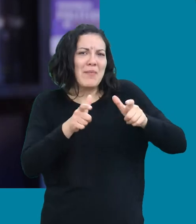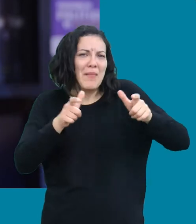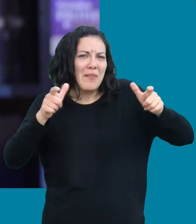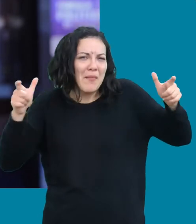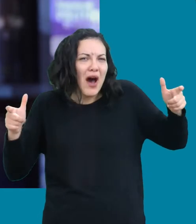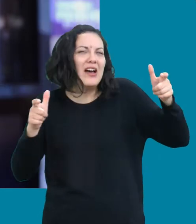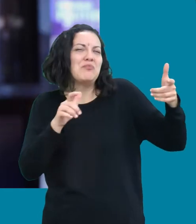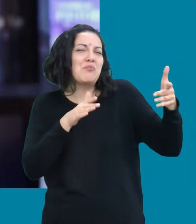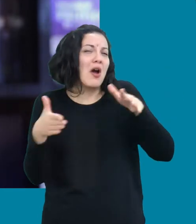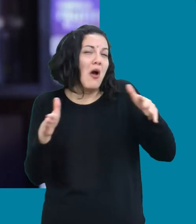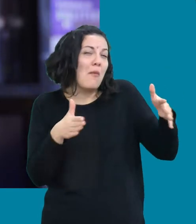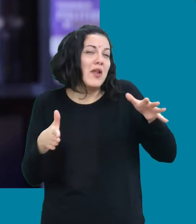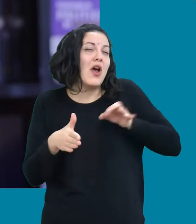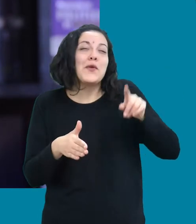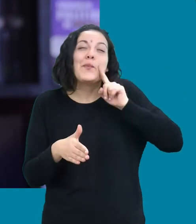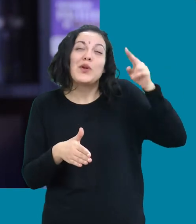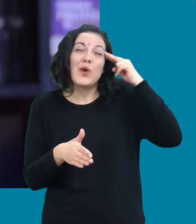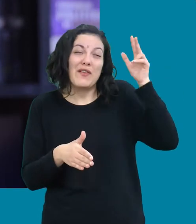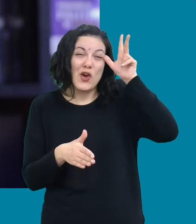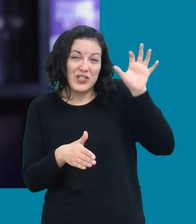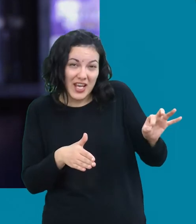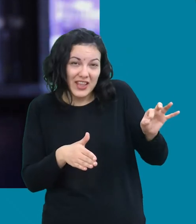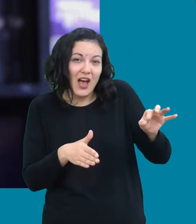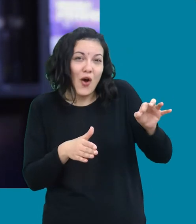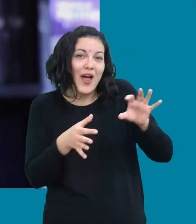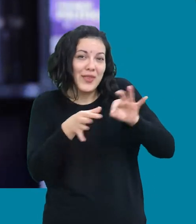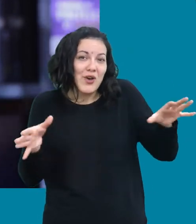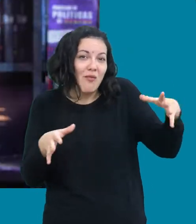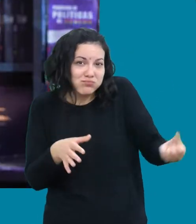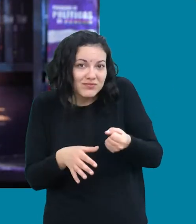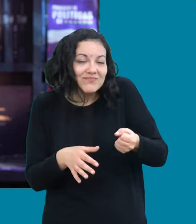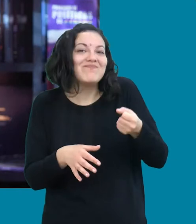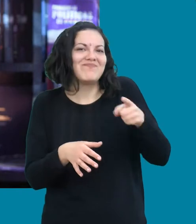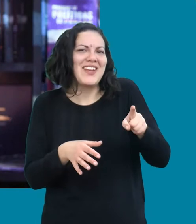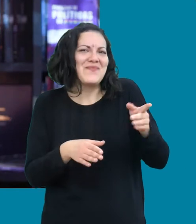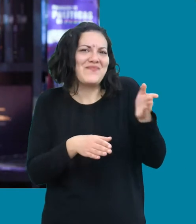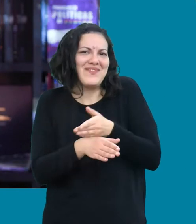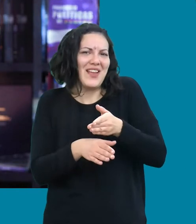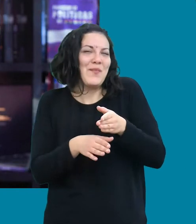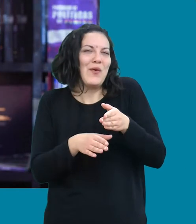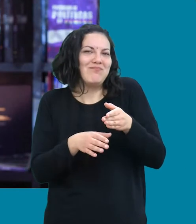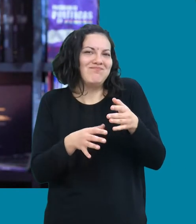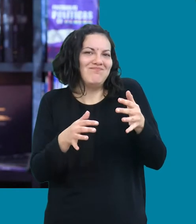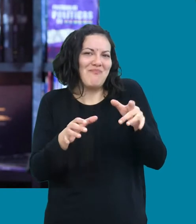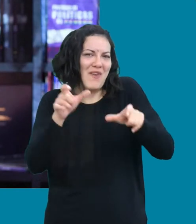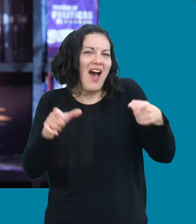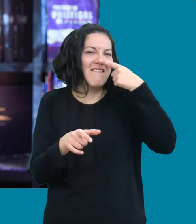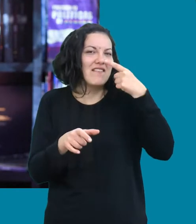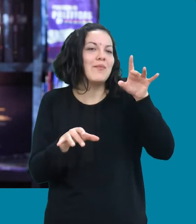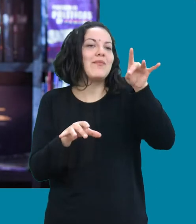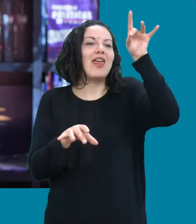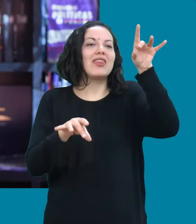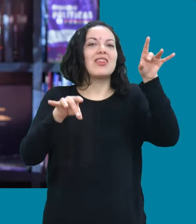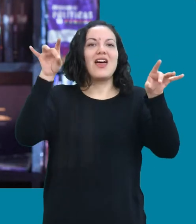masificación, podríamos decir, en los 80, a partir de la apertura democrática, pero seleccionaba brutalmente a su estudiantado, esto